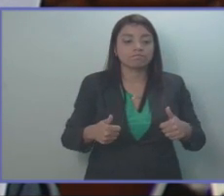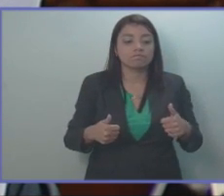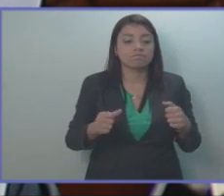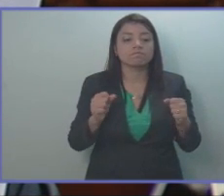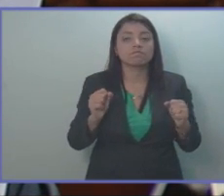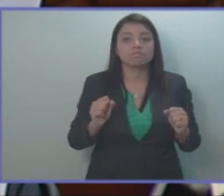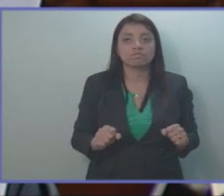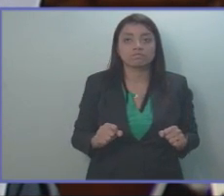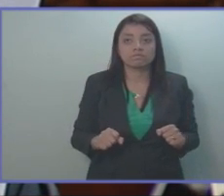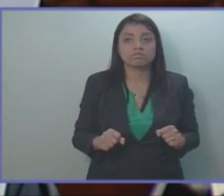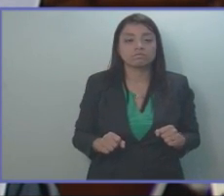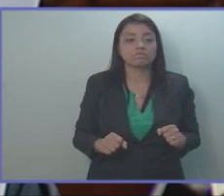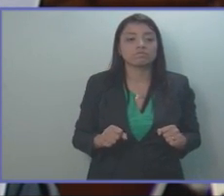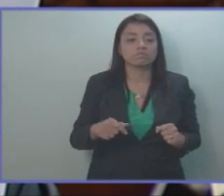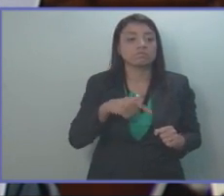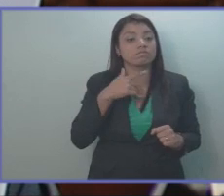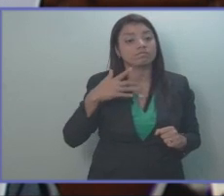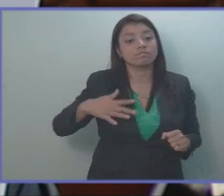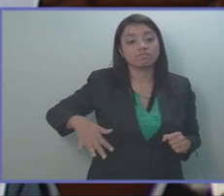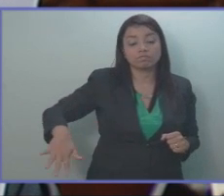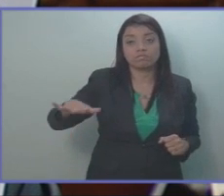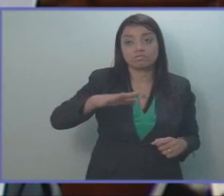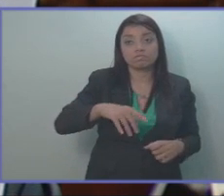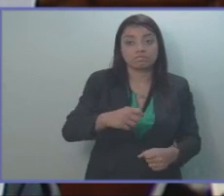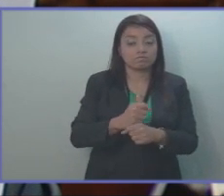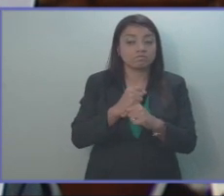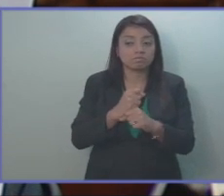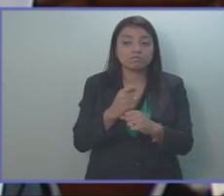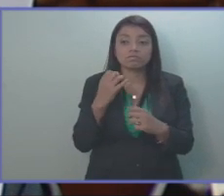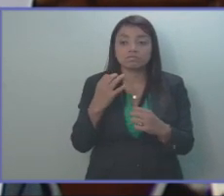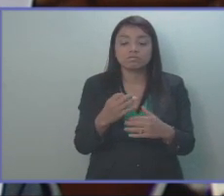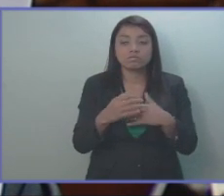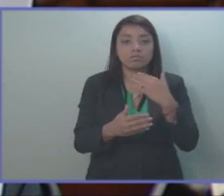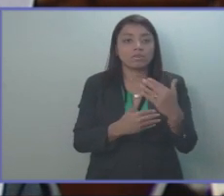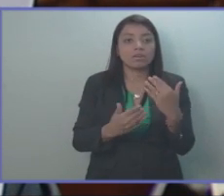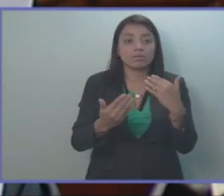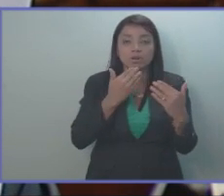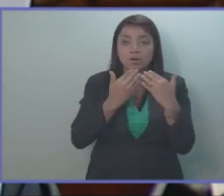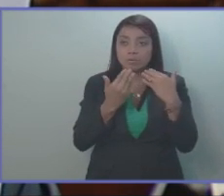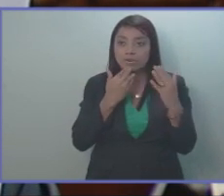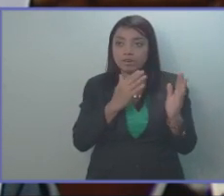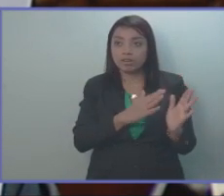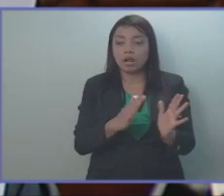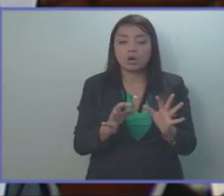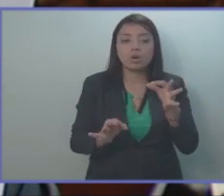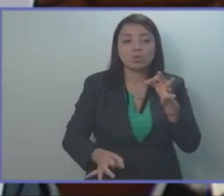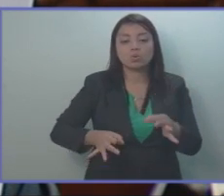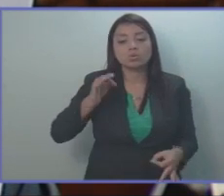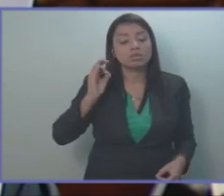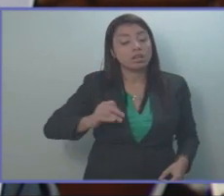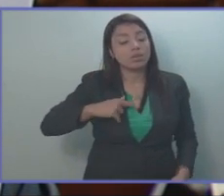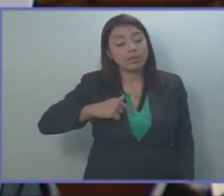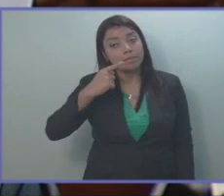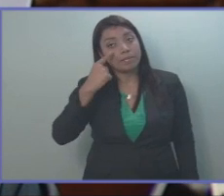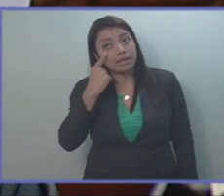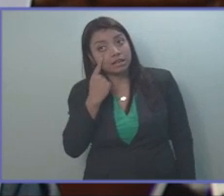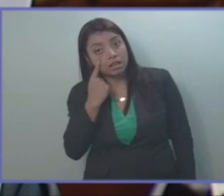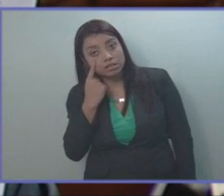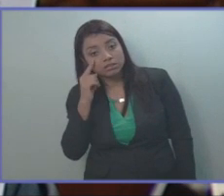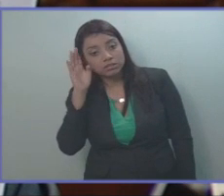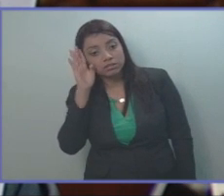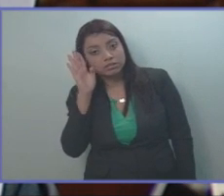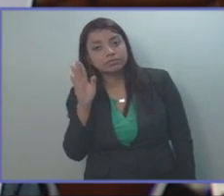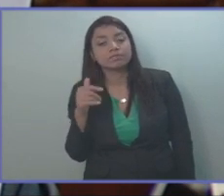traslados desde y hacia el centro de seguridad, debiendo comunicarlo al juzgado de vigilancia penitenciaria y